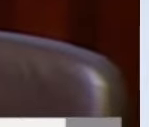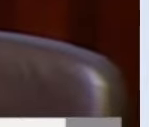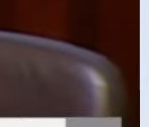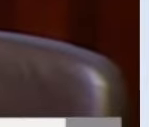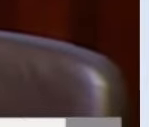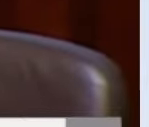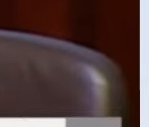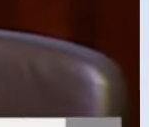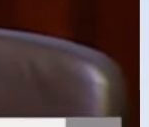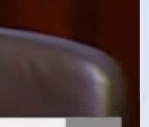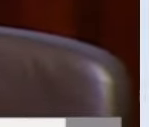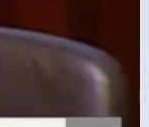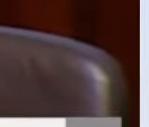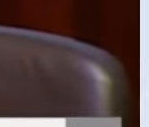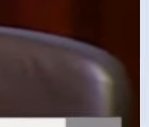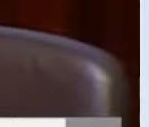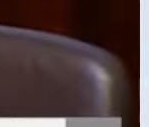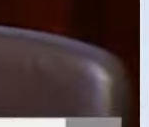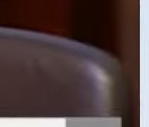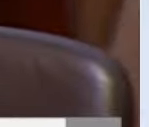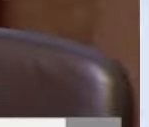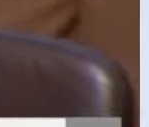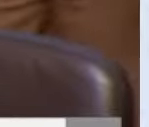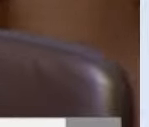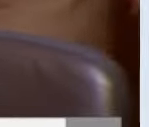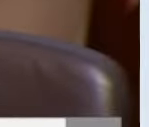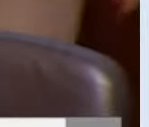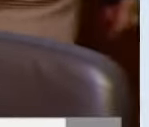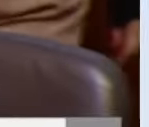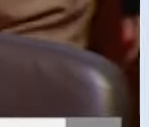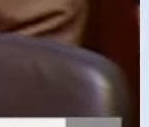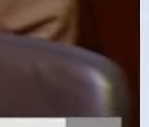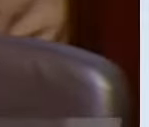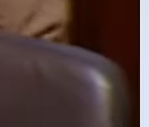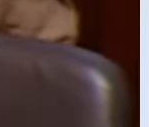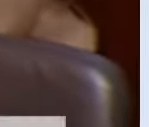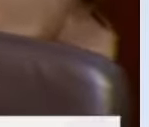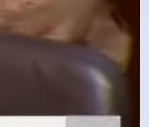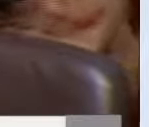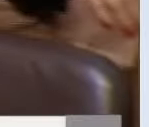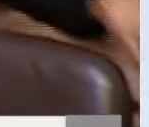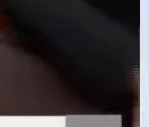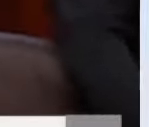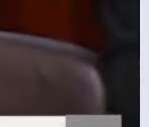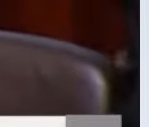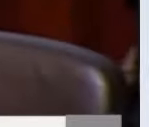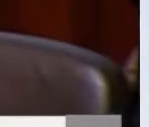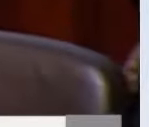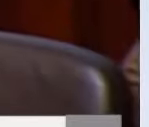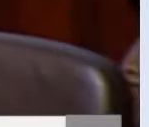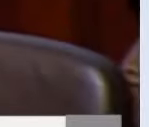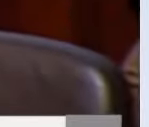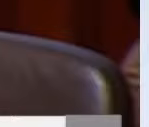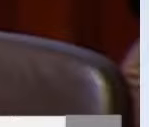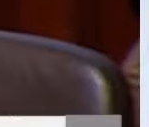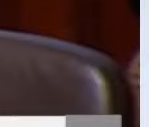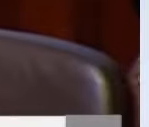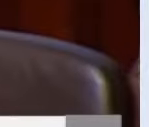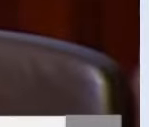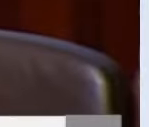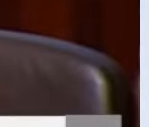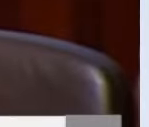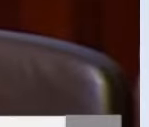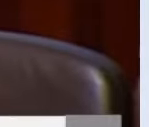practiquen todo el cuerpo de ministros que lo acompañan. Es muy necesario. Las comisiones, a través